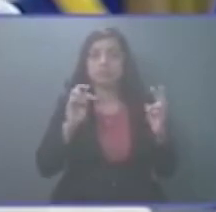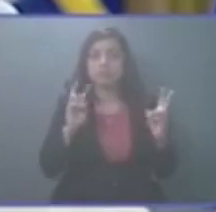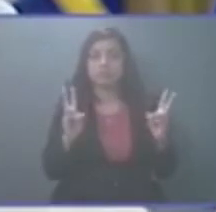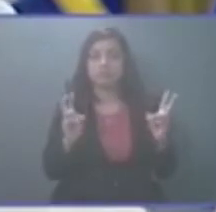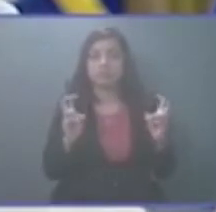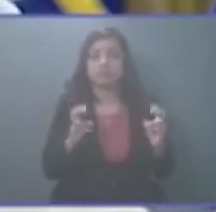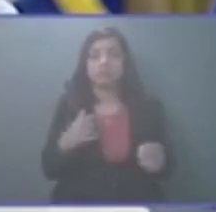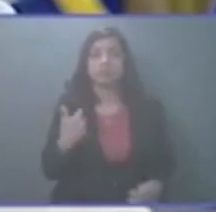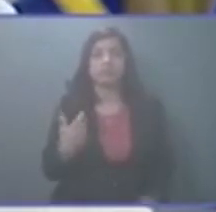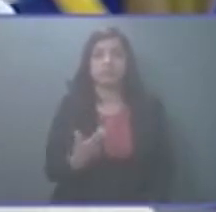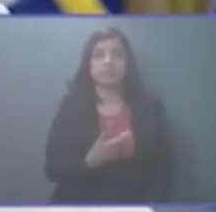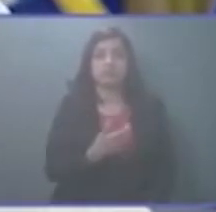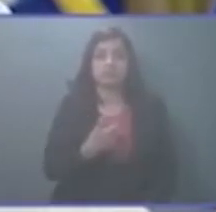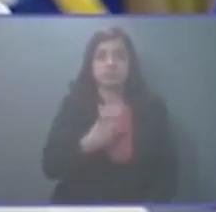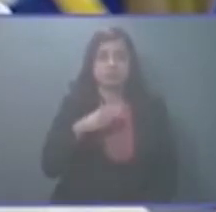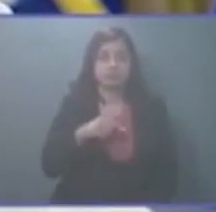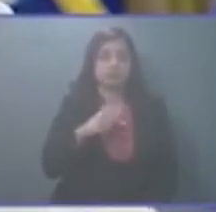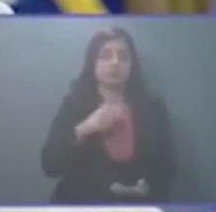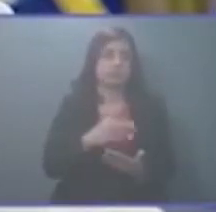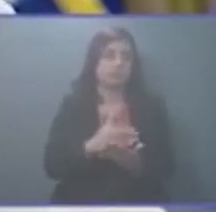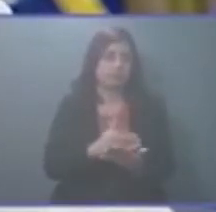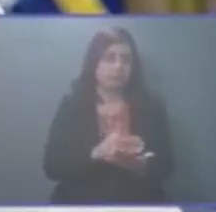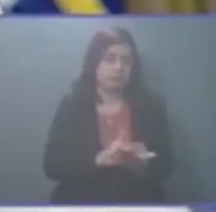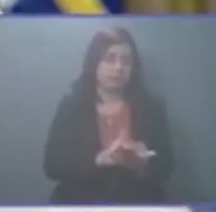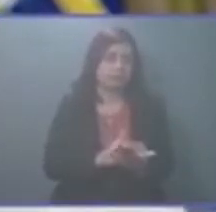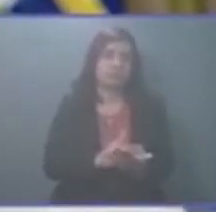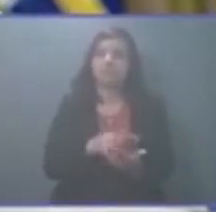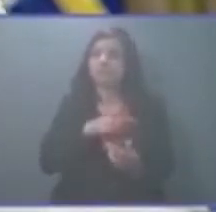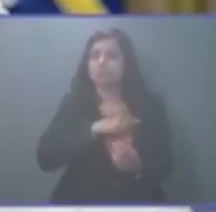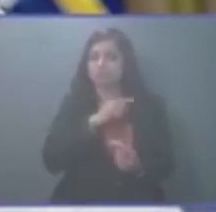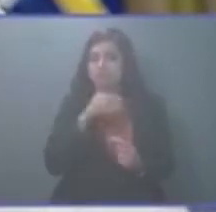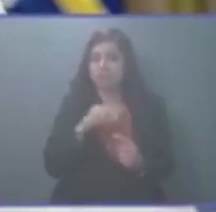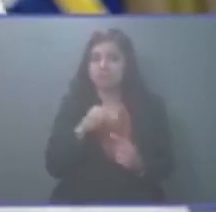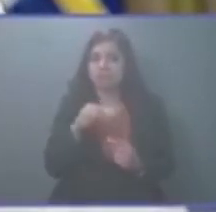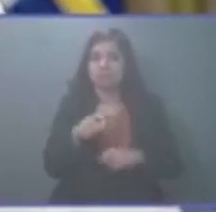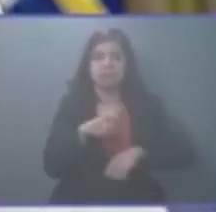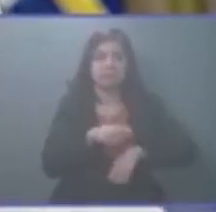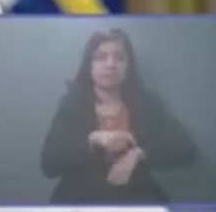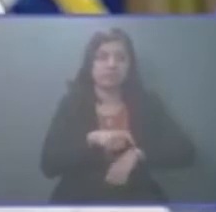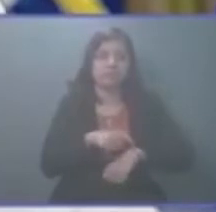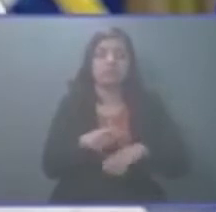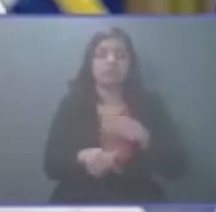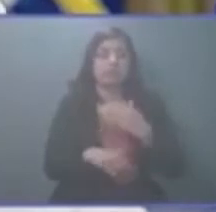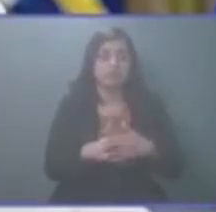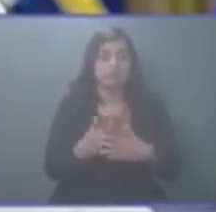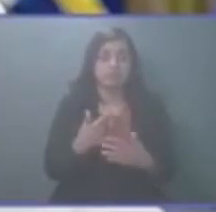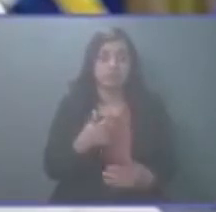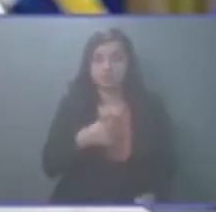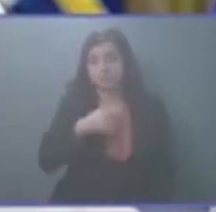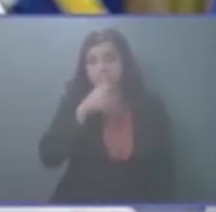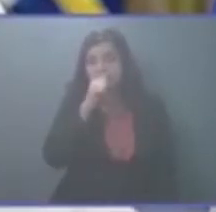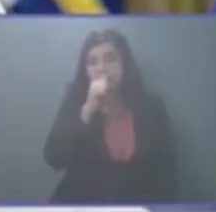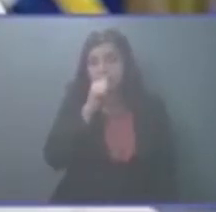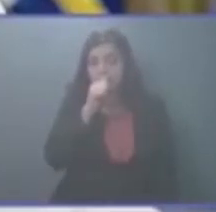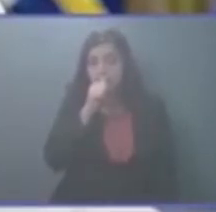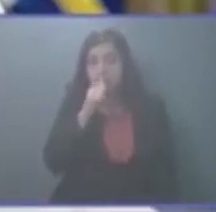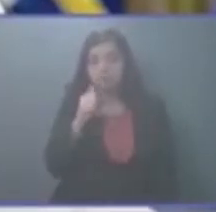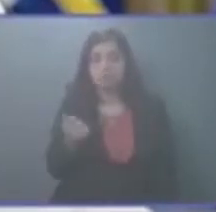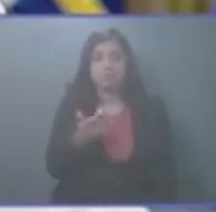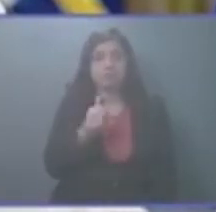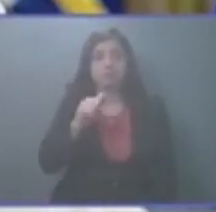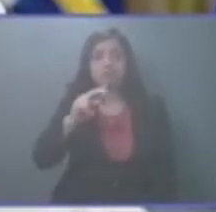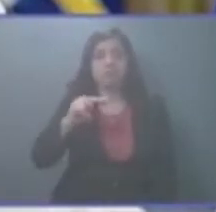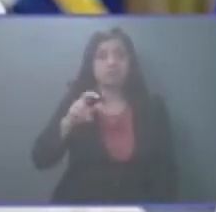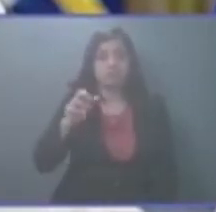cuales hemos batallado desde el principio incluso desde el momento en que se hizo esa privatización de